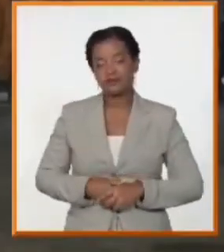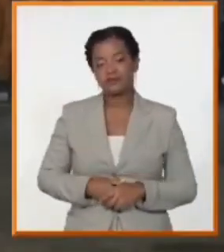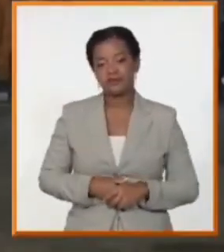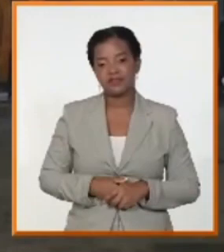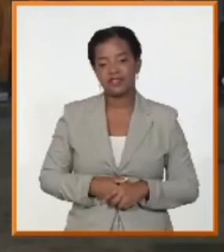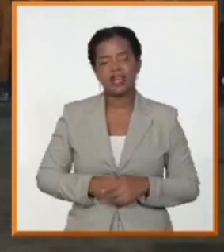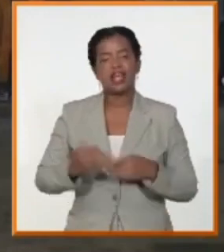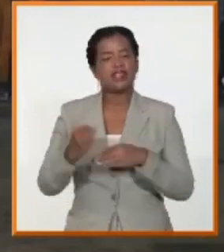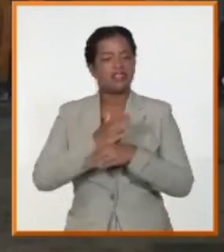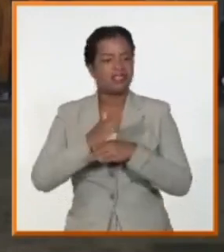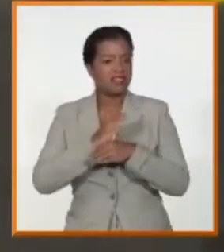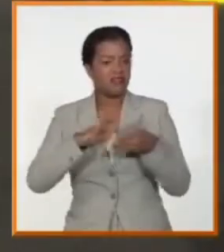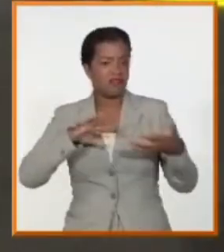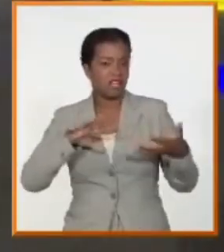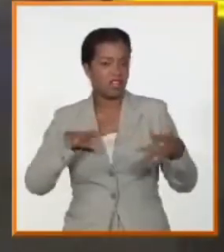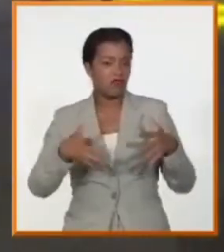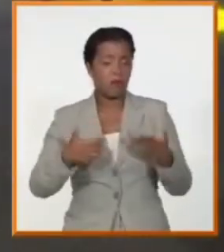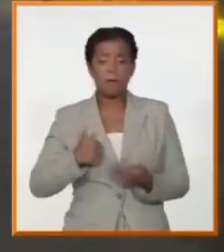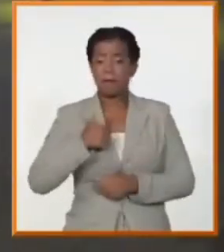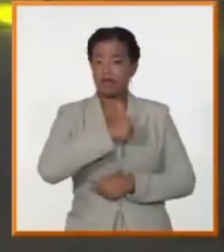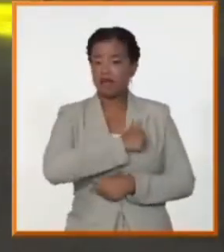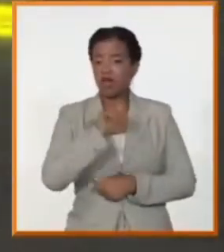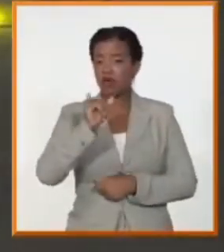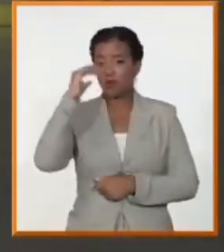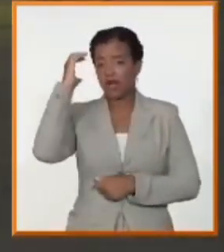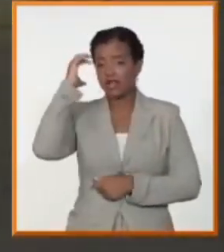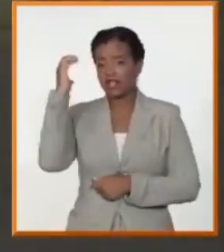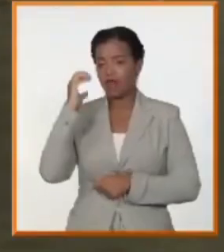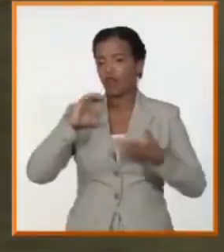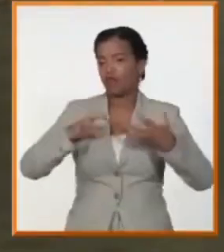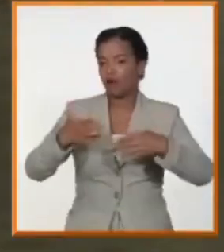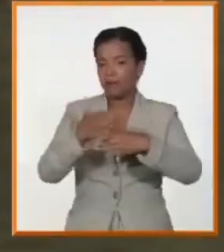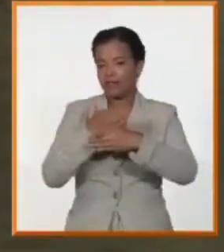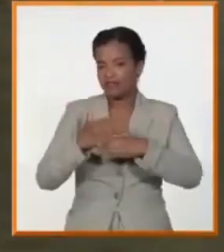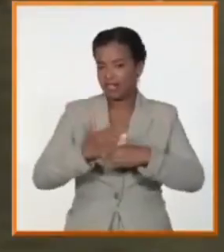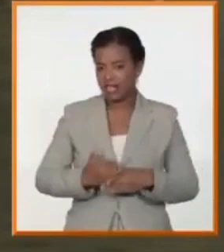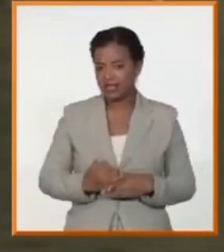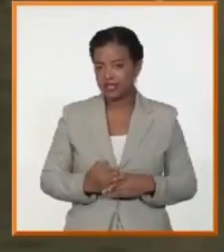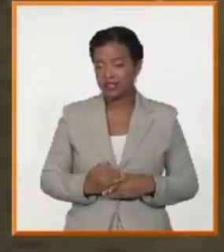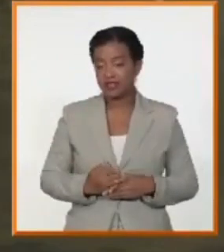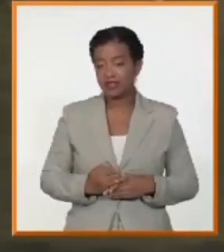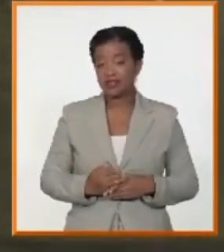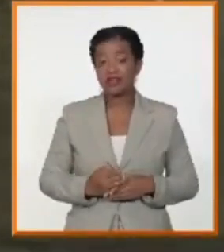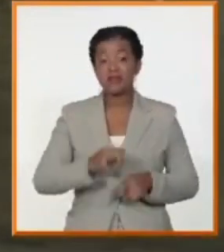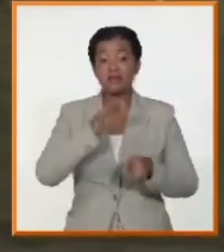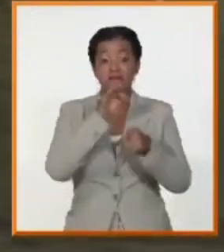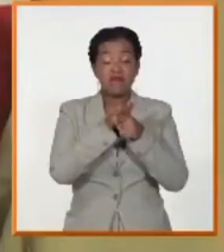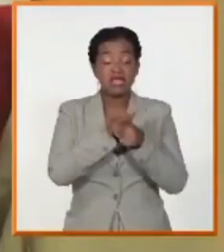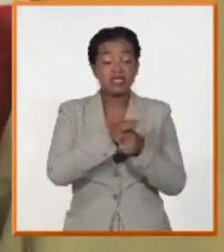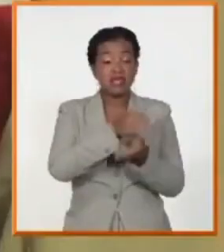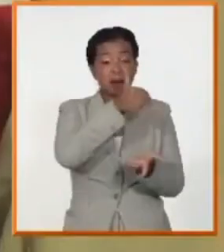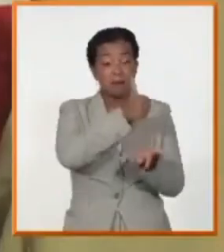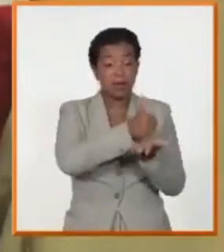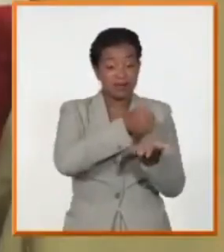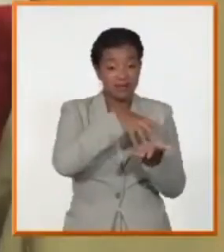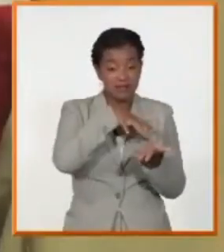tanto estatal como privada, convergen para hacer más grata y variada la velada. Así, desde la punta hasta la piragua se puede